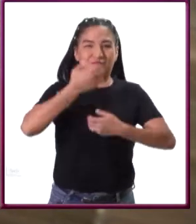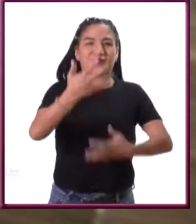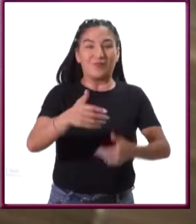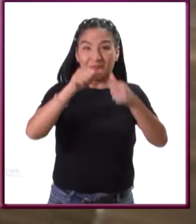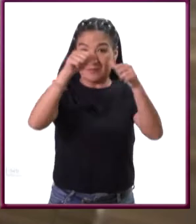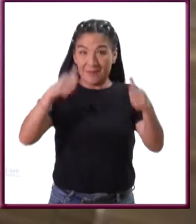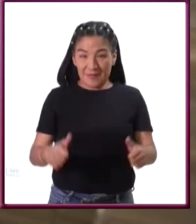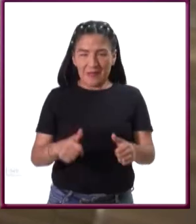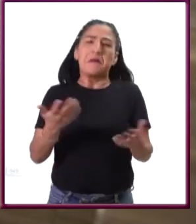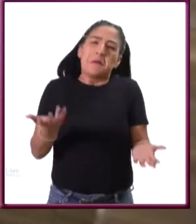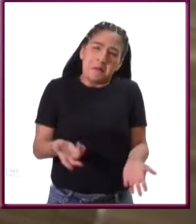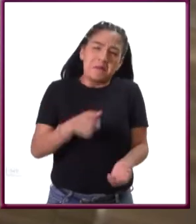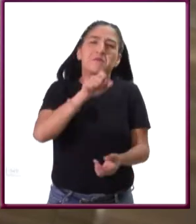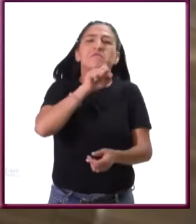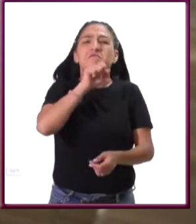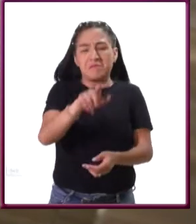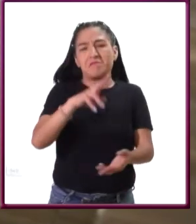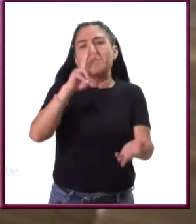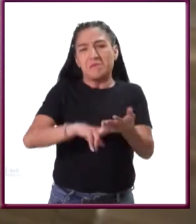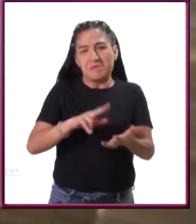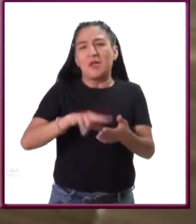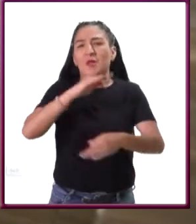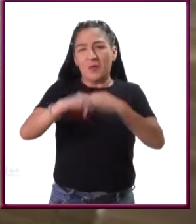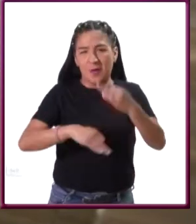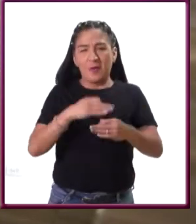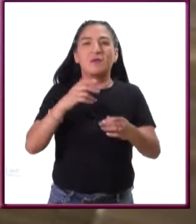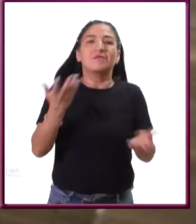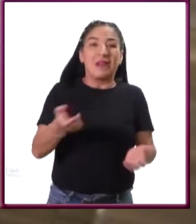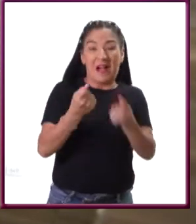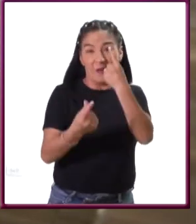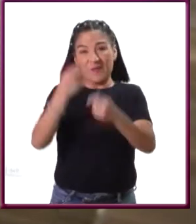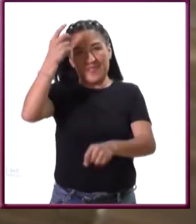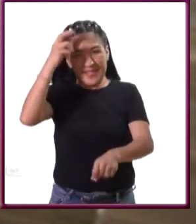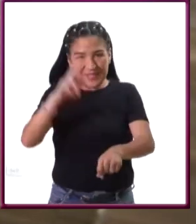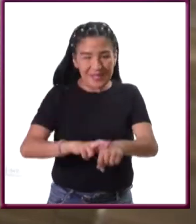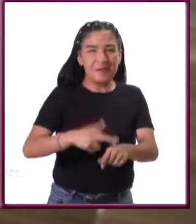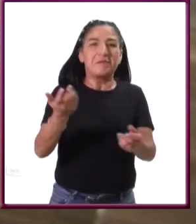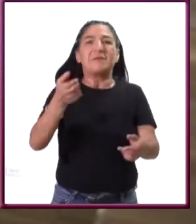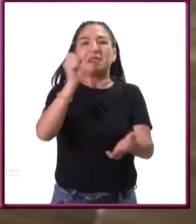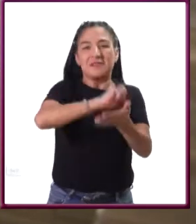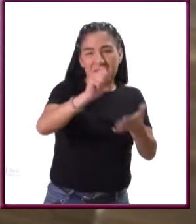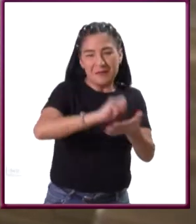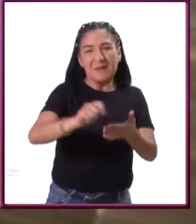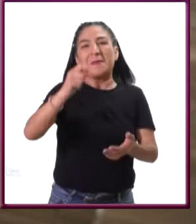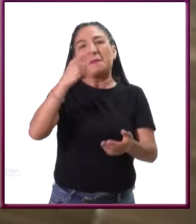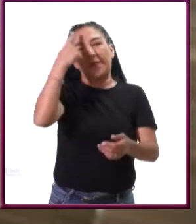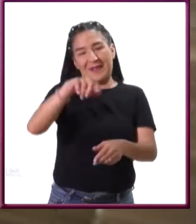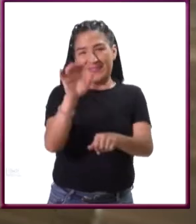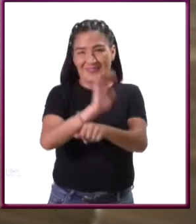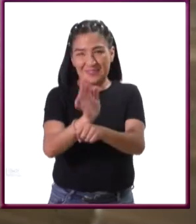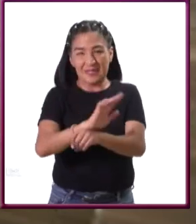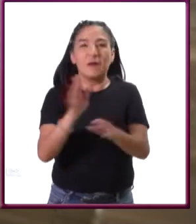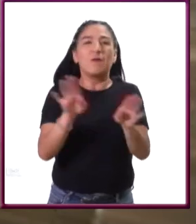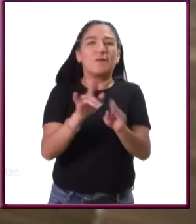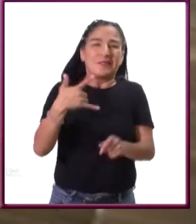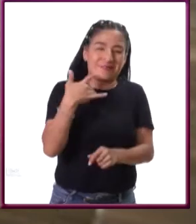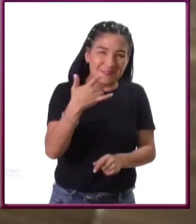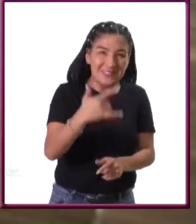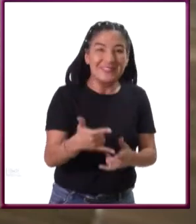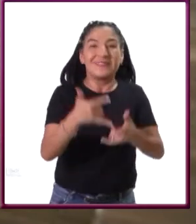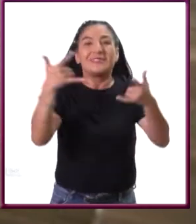vale, algunos escritores y directores se han esforzado mucho por hacer que sus historias fueran lo